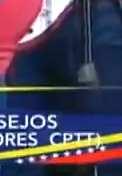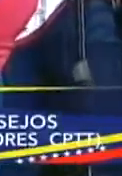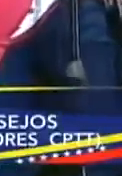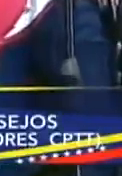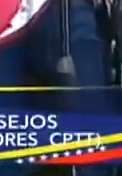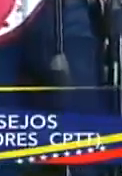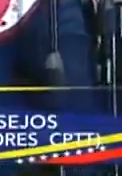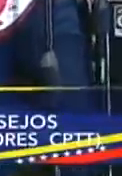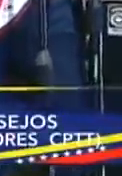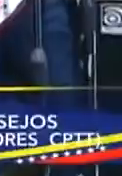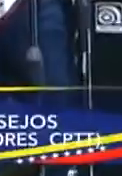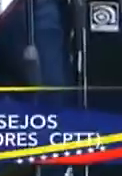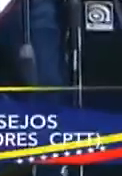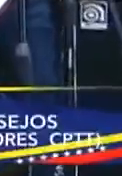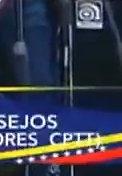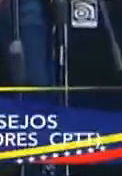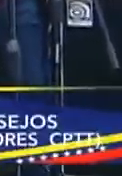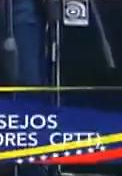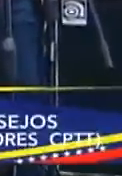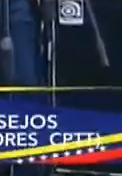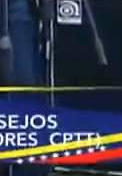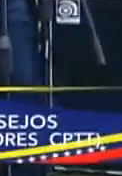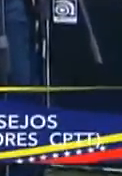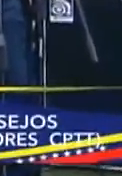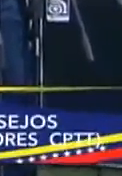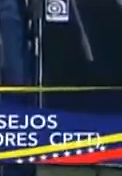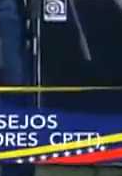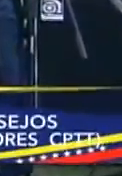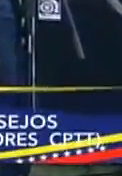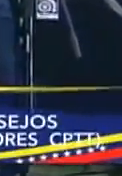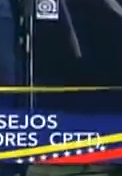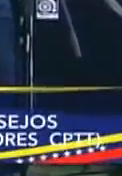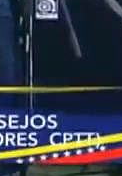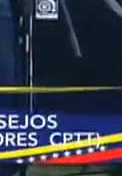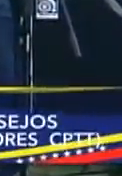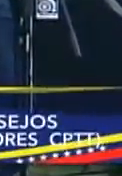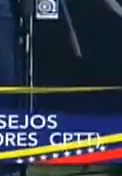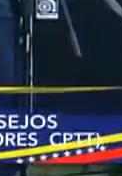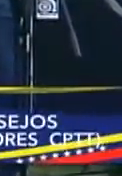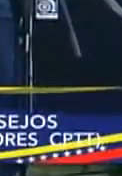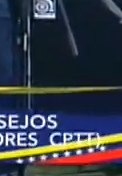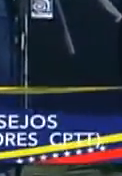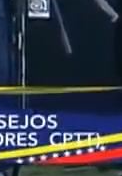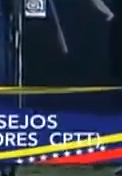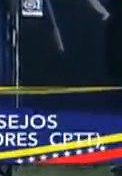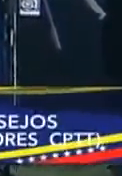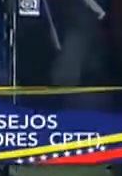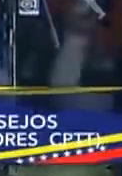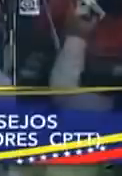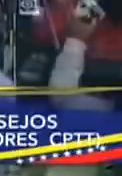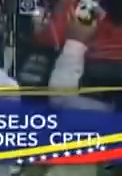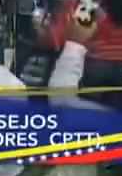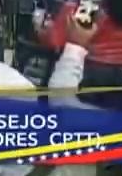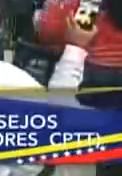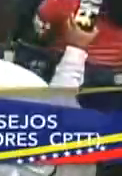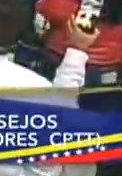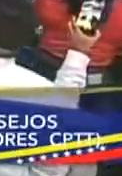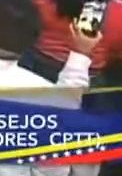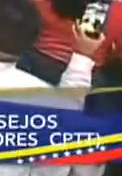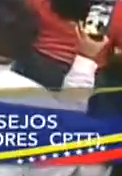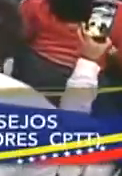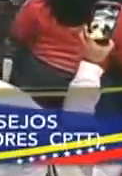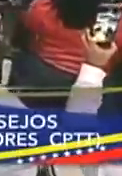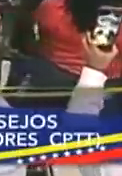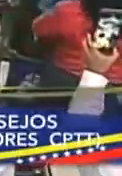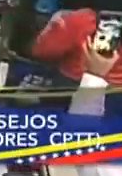la lucha no más, la miseria se va. Con la lucha no más, es que el yanqui se va. Con la lucha no más, la miseria se va. Con la lucha no más, es